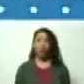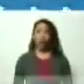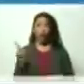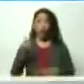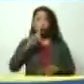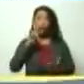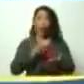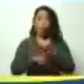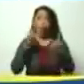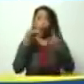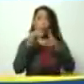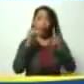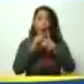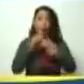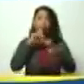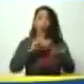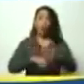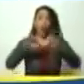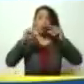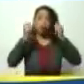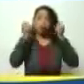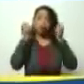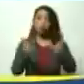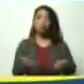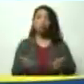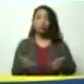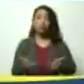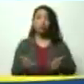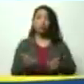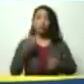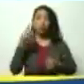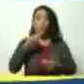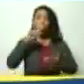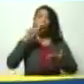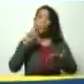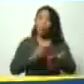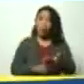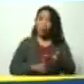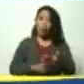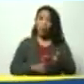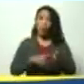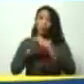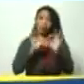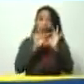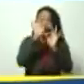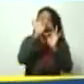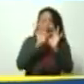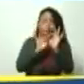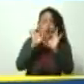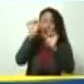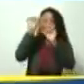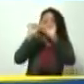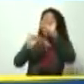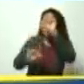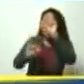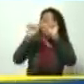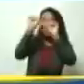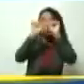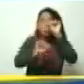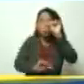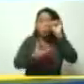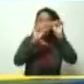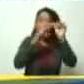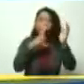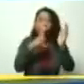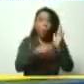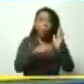se cumpla de inmediato y por su cumplimiento os mediréis Gerardo Blei te vamos a medir por el cumplimiento